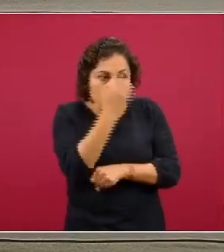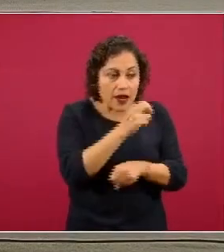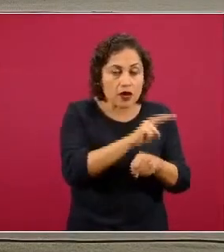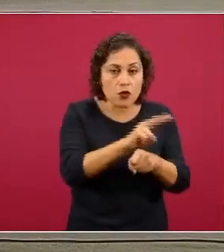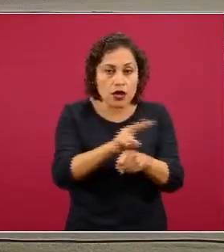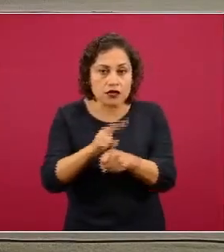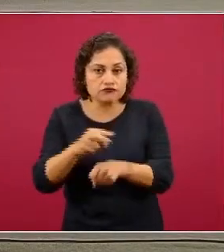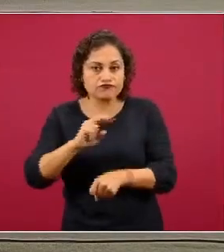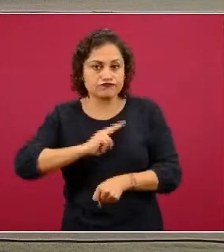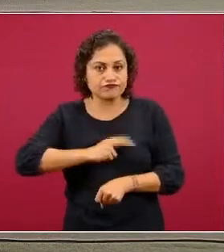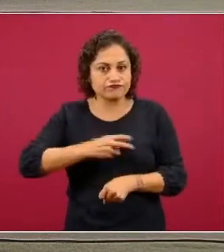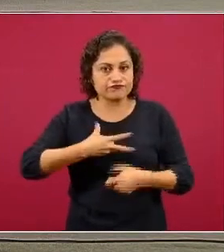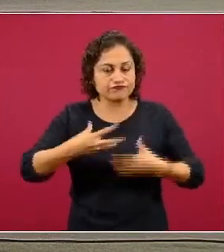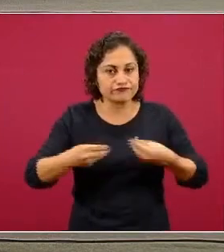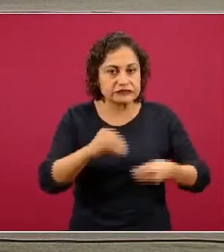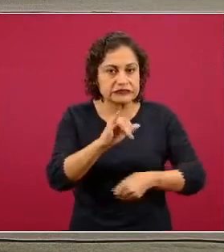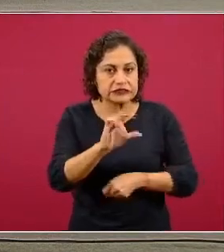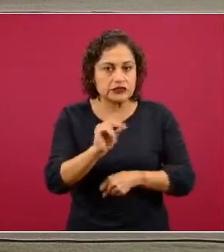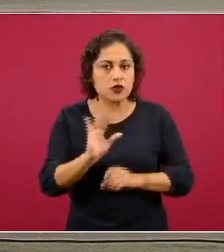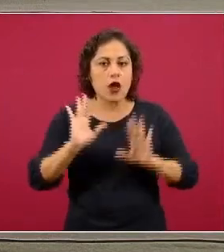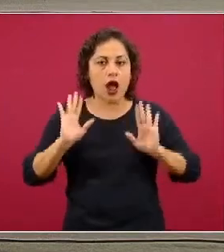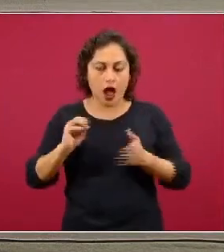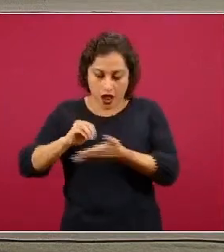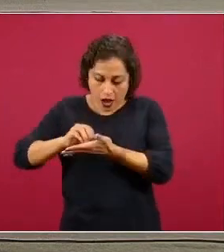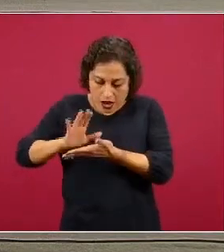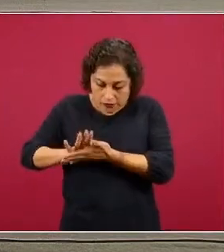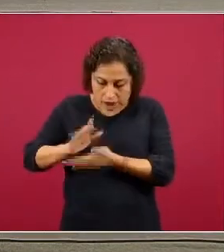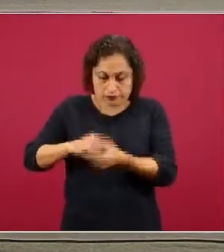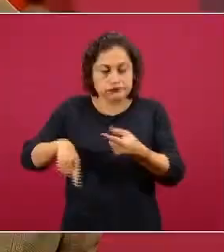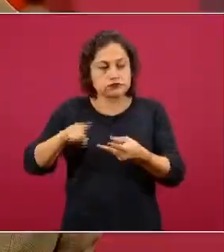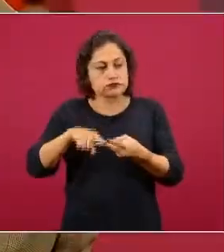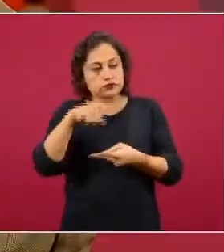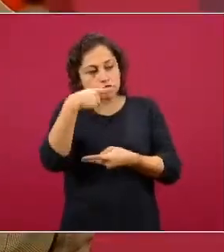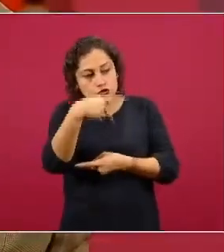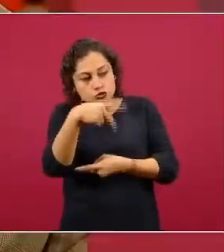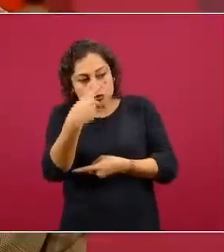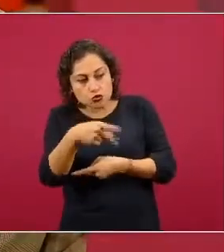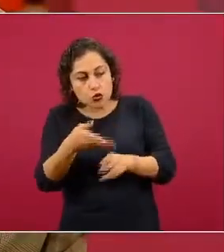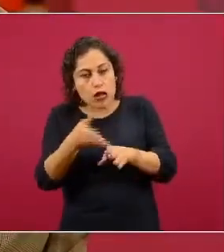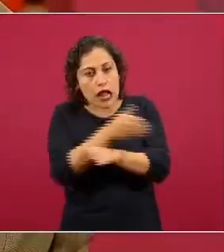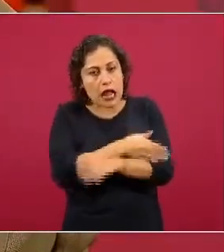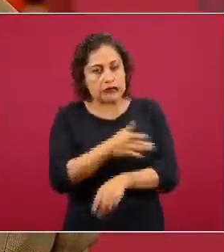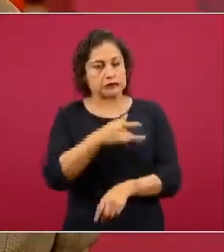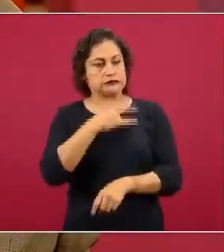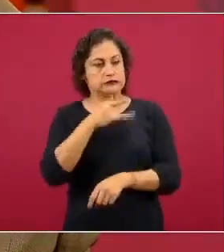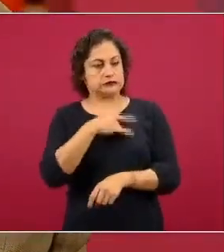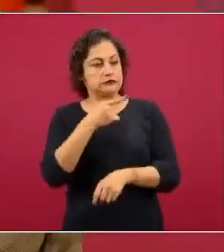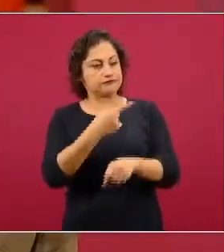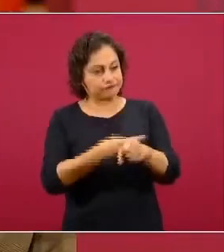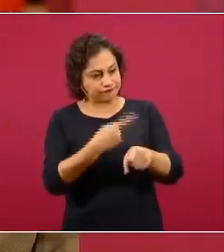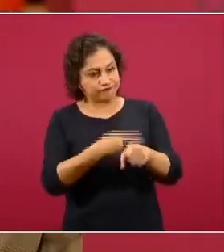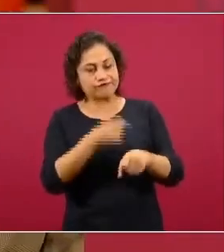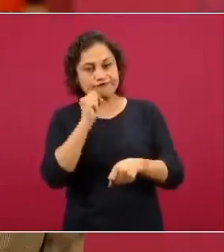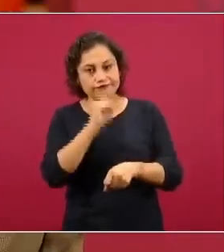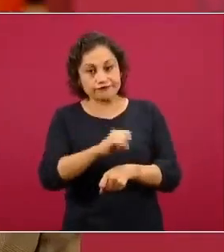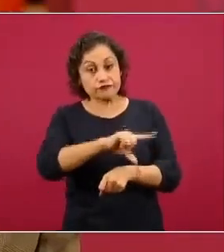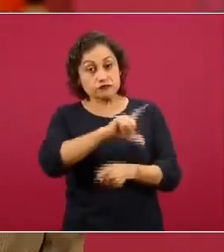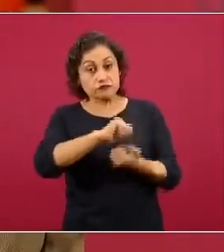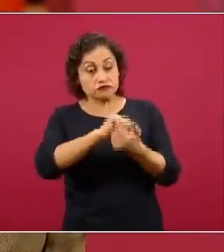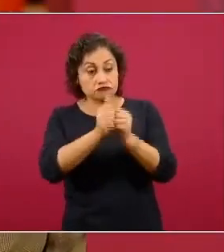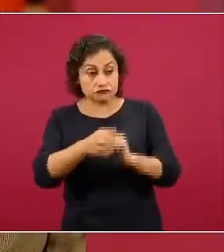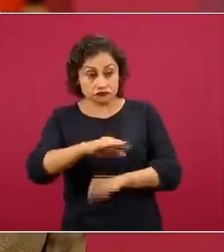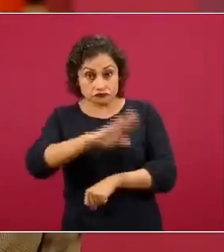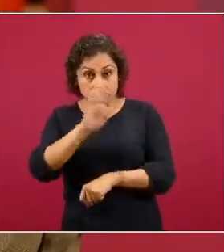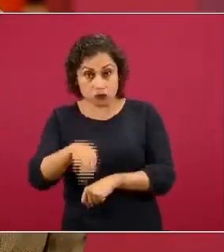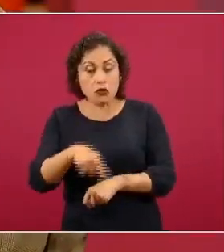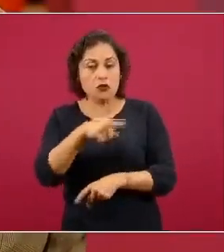estudio epidemiológico, cumplió con definición de caso operacional en vida y una vez fallecido, además tuvo la posibilidad de una